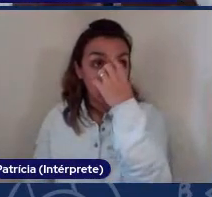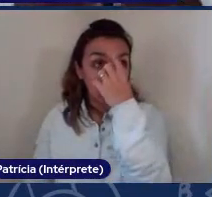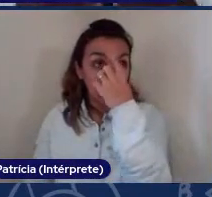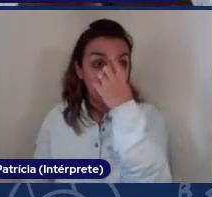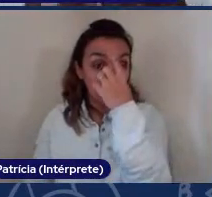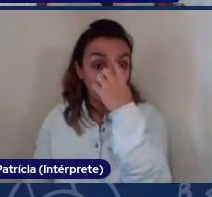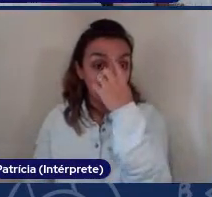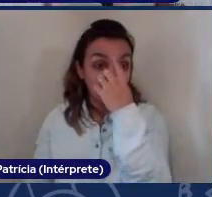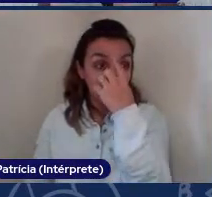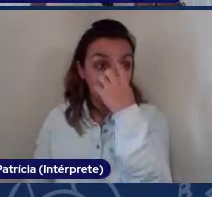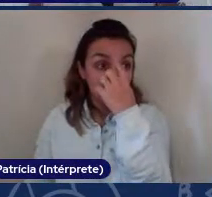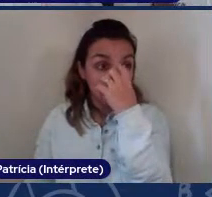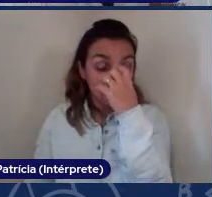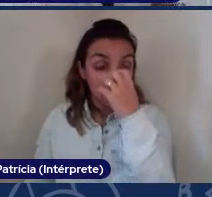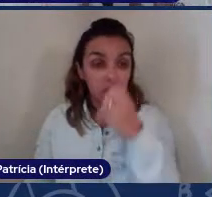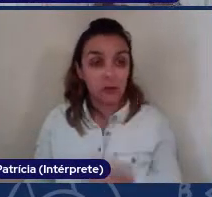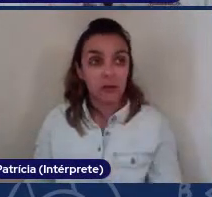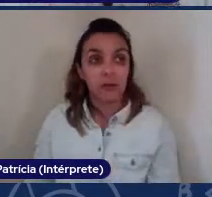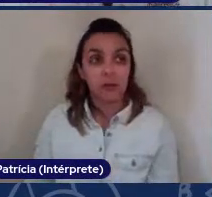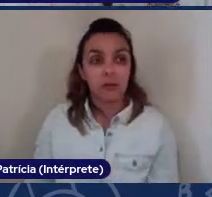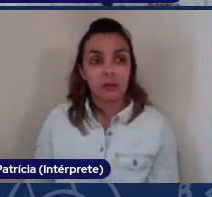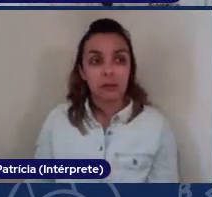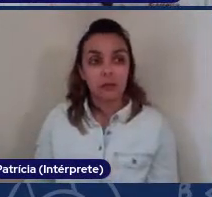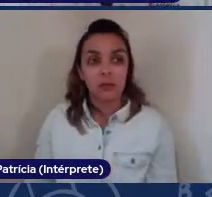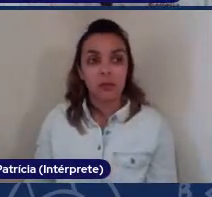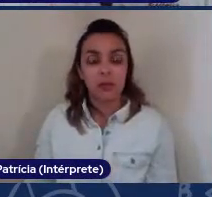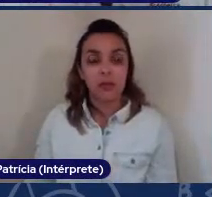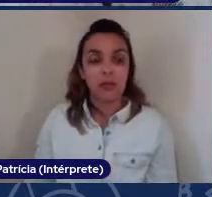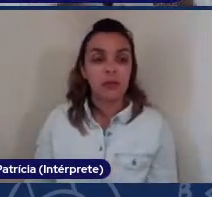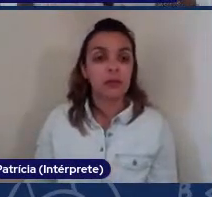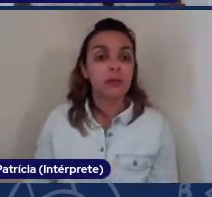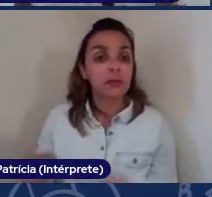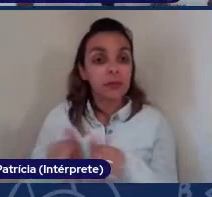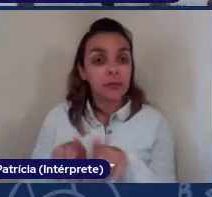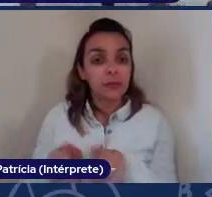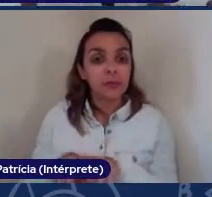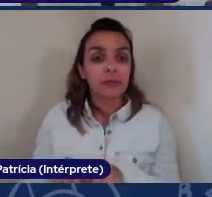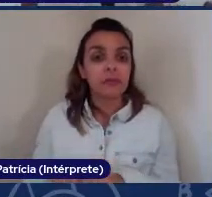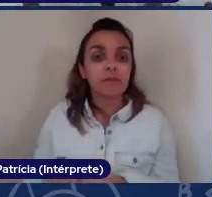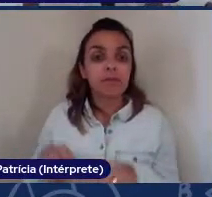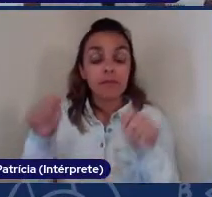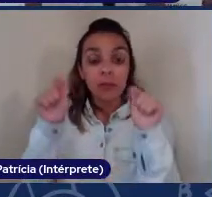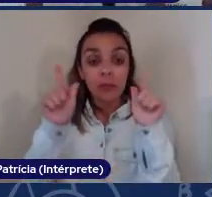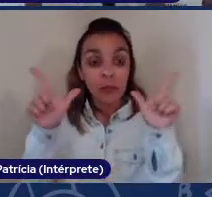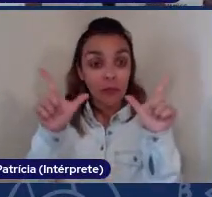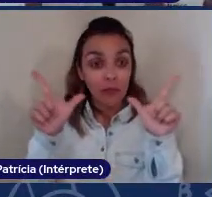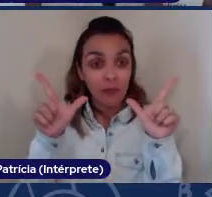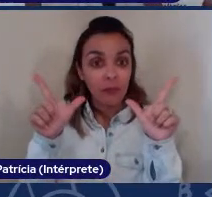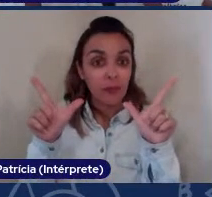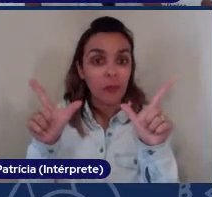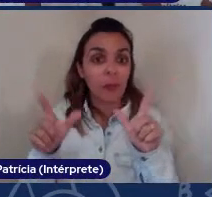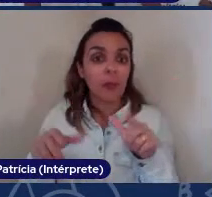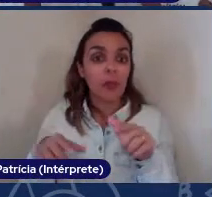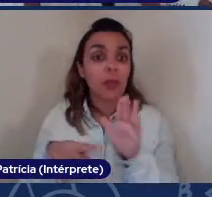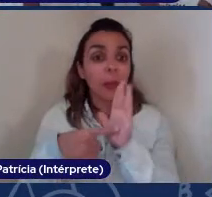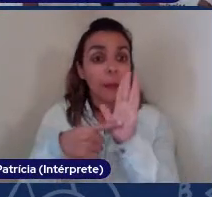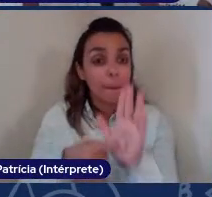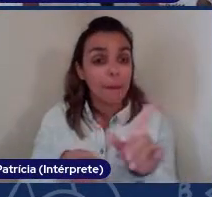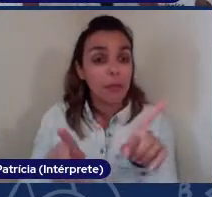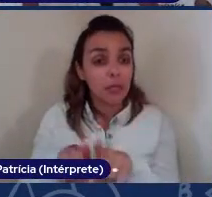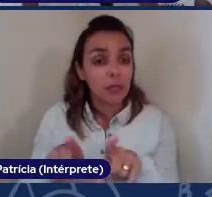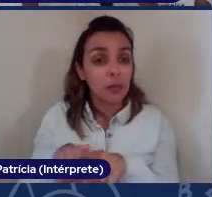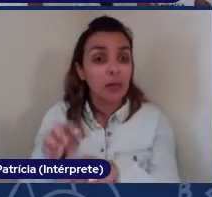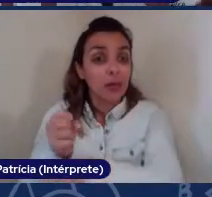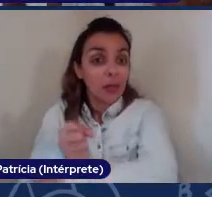son menos frecuentes que en los sujetos sanos. Durante la vigilia, ellos presentan menos emociones. Ya